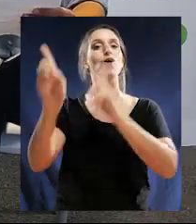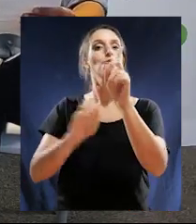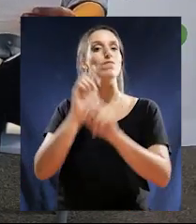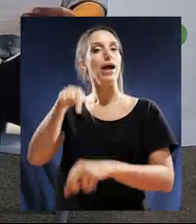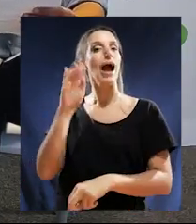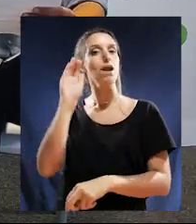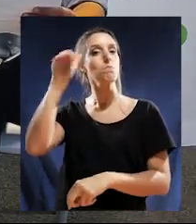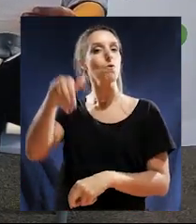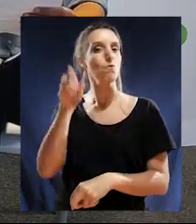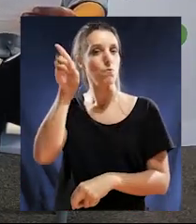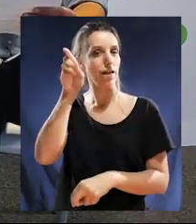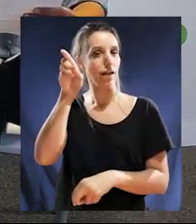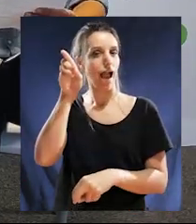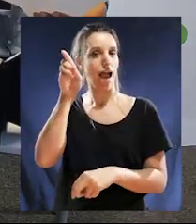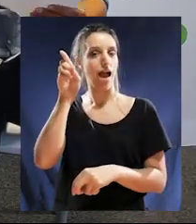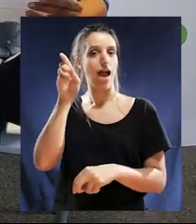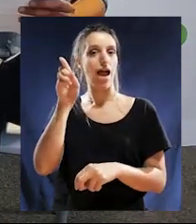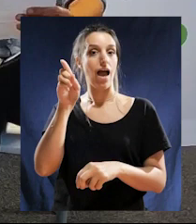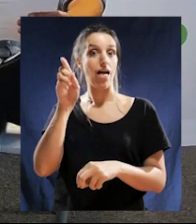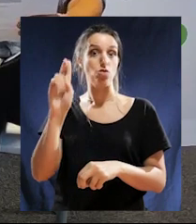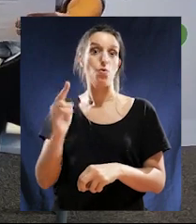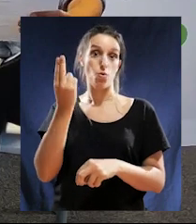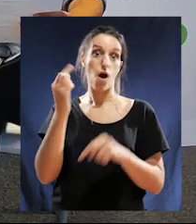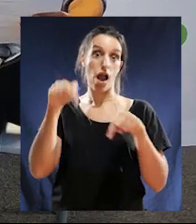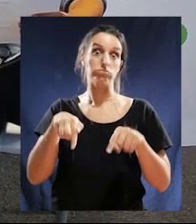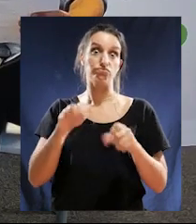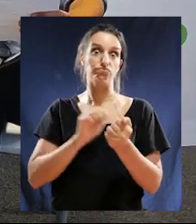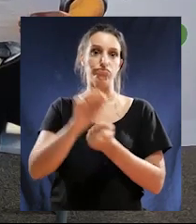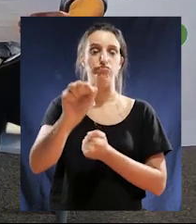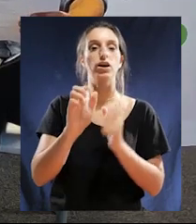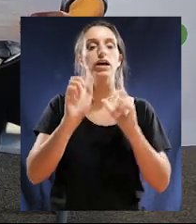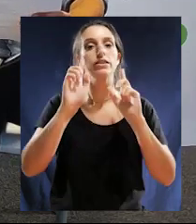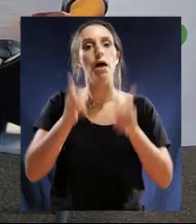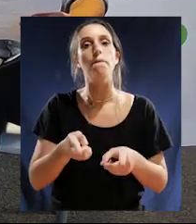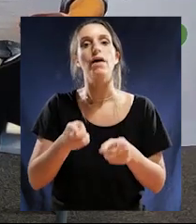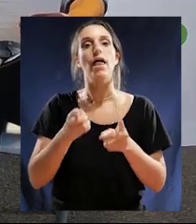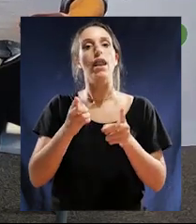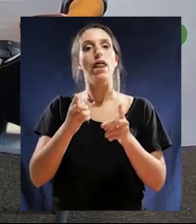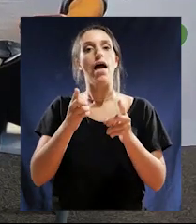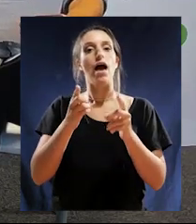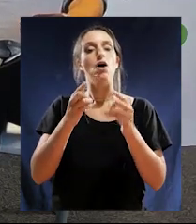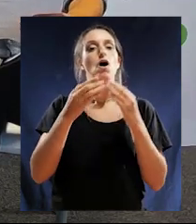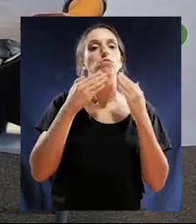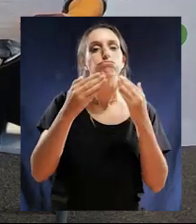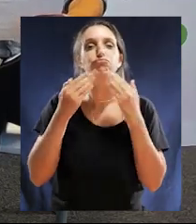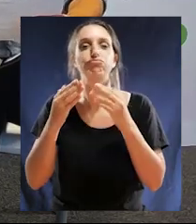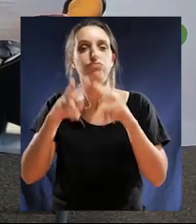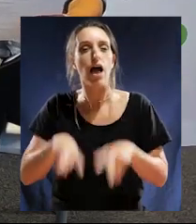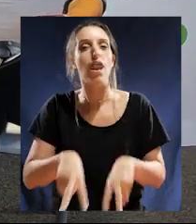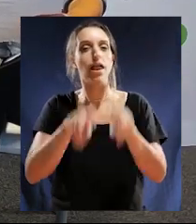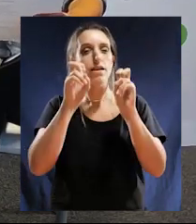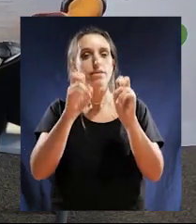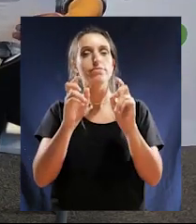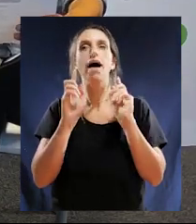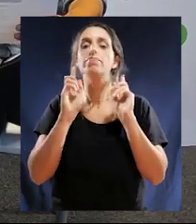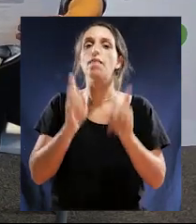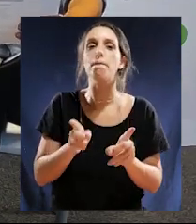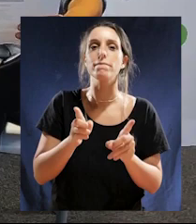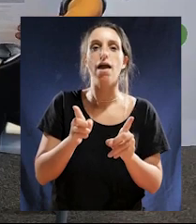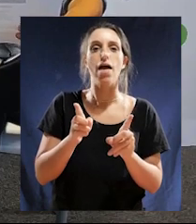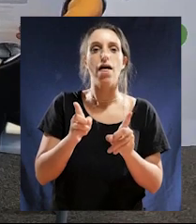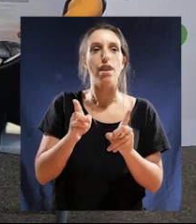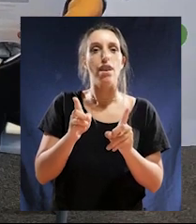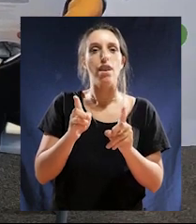la república aquí de la función república oriental del uruguay es opcional absorción a lista egresada del traigo uruguay